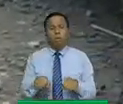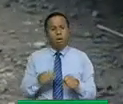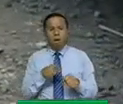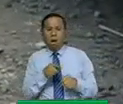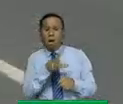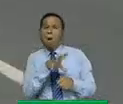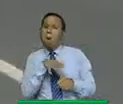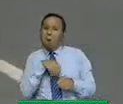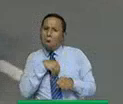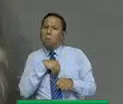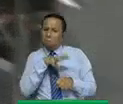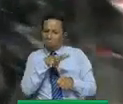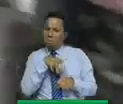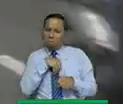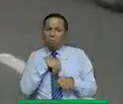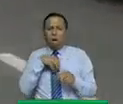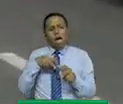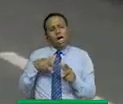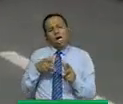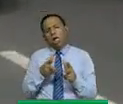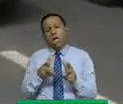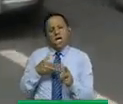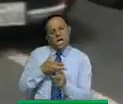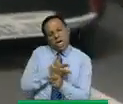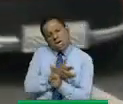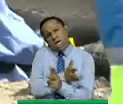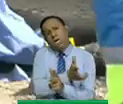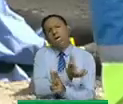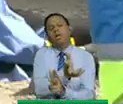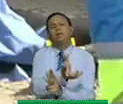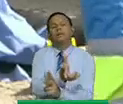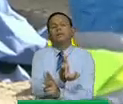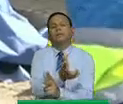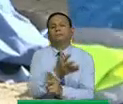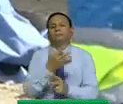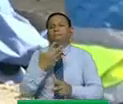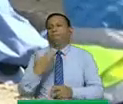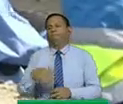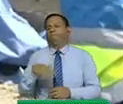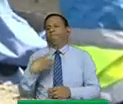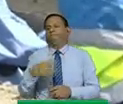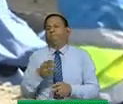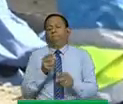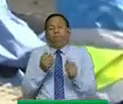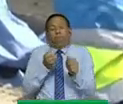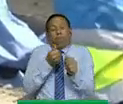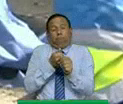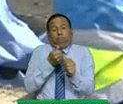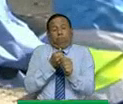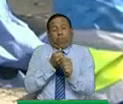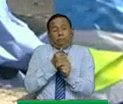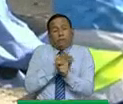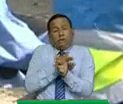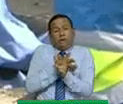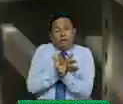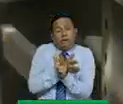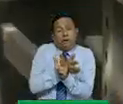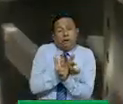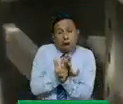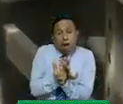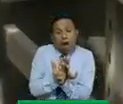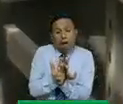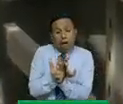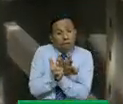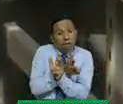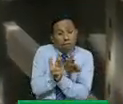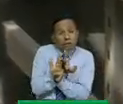con la finalidad de rebasar el congestionamiento. Lamentablemente hubo mucho acercamiento entre ambos vehículos. Las llantas traseras